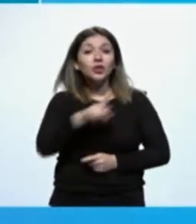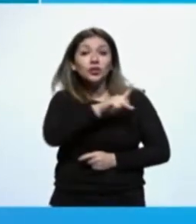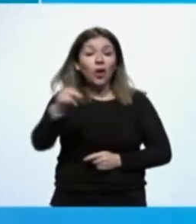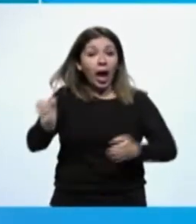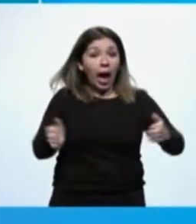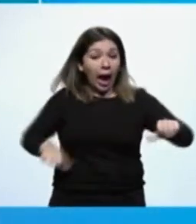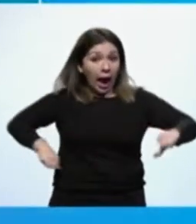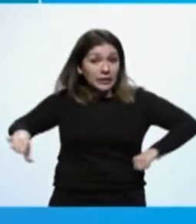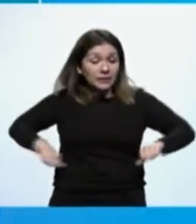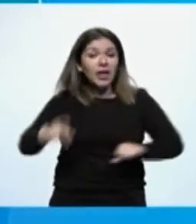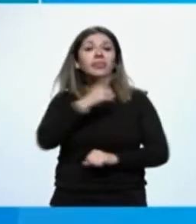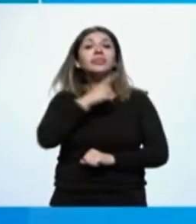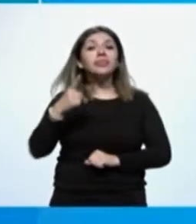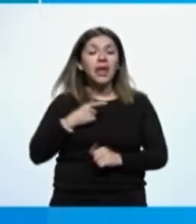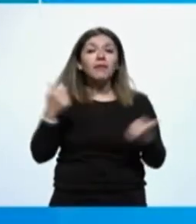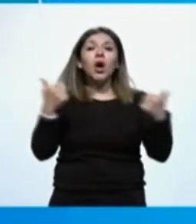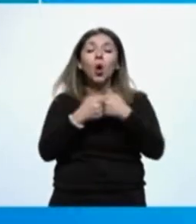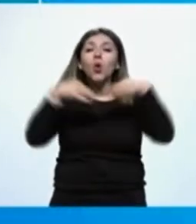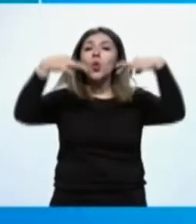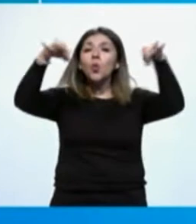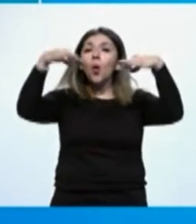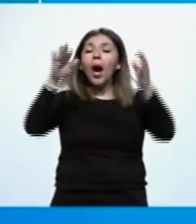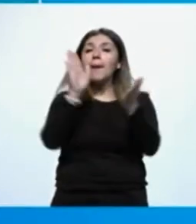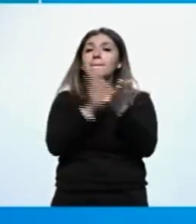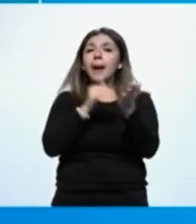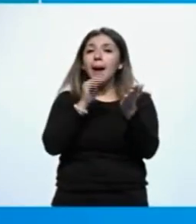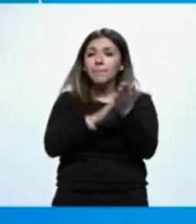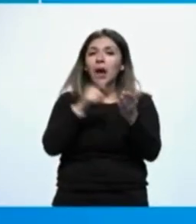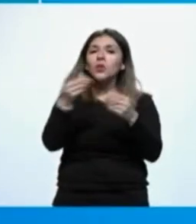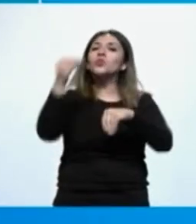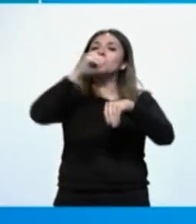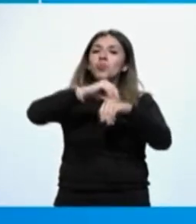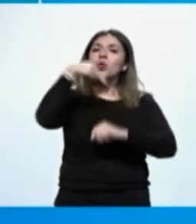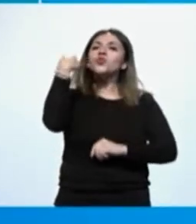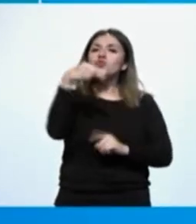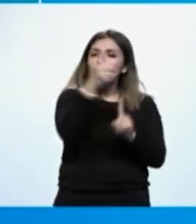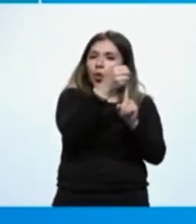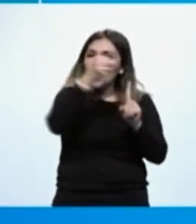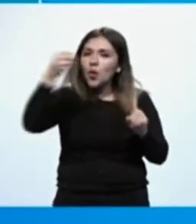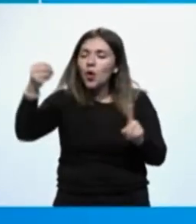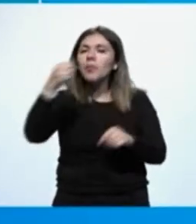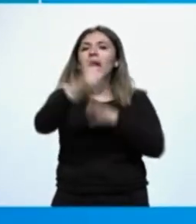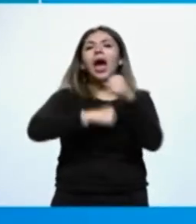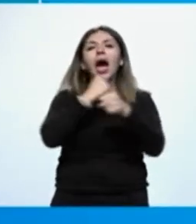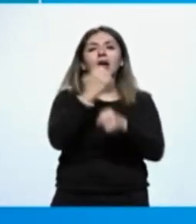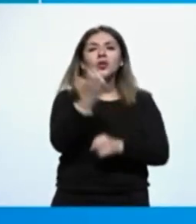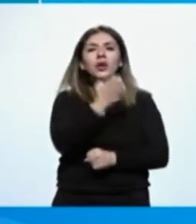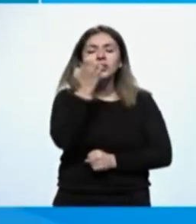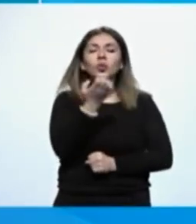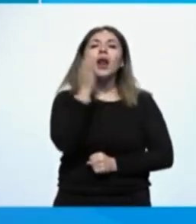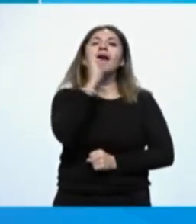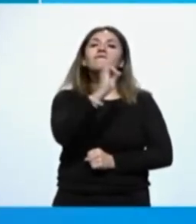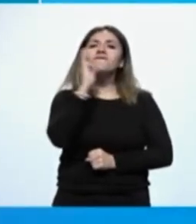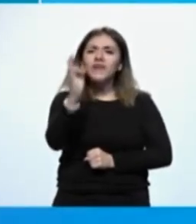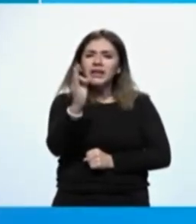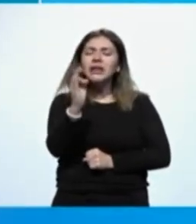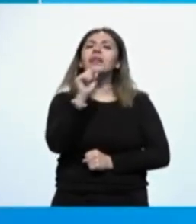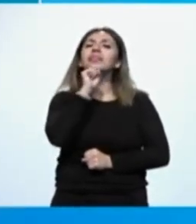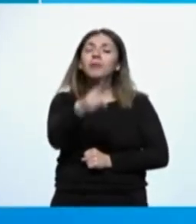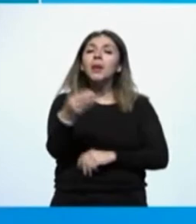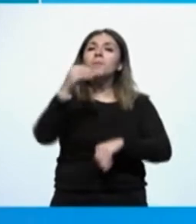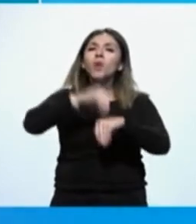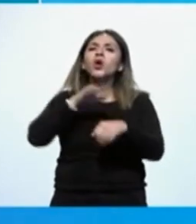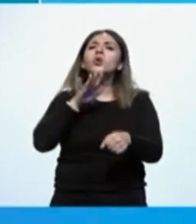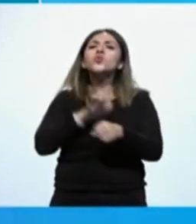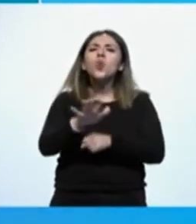ejercicios deberás hacerlos sobre una hoja de papel a la que le pondrás tu nombre, grado, fecha y por qué medio